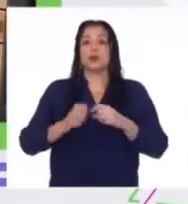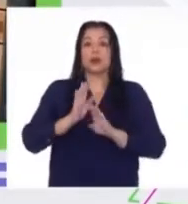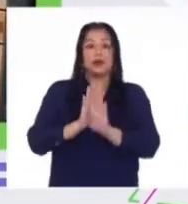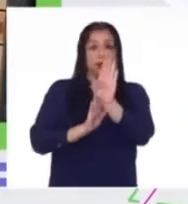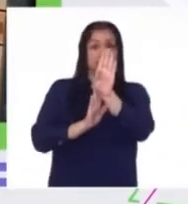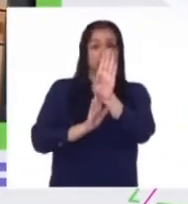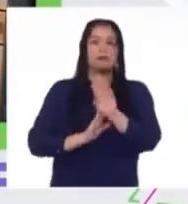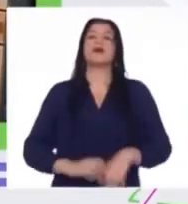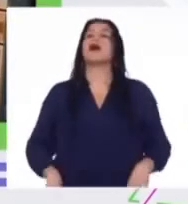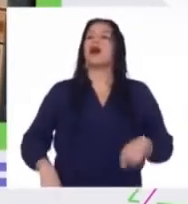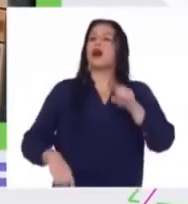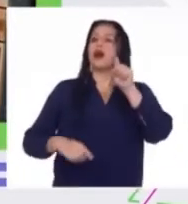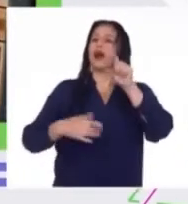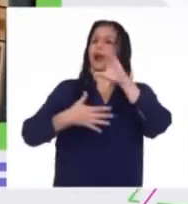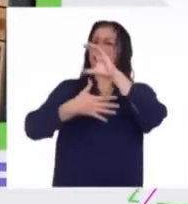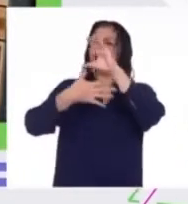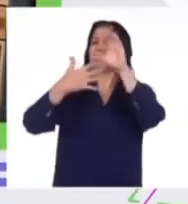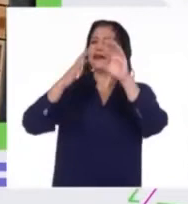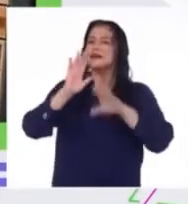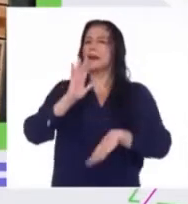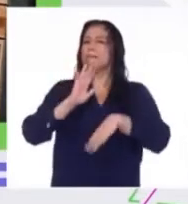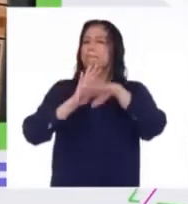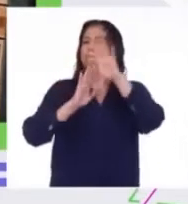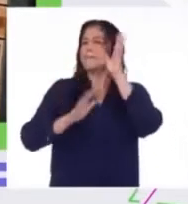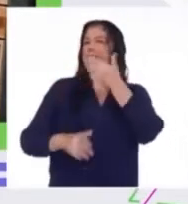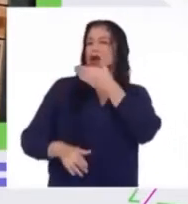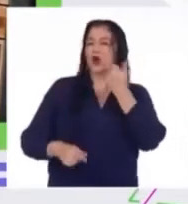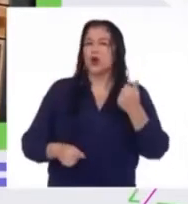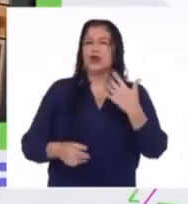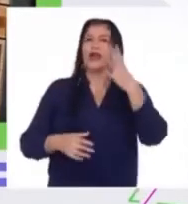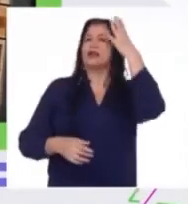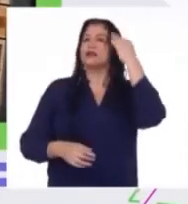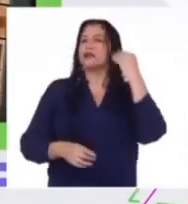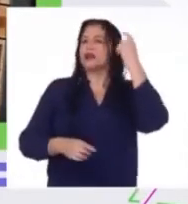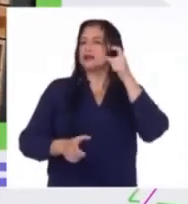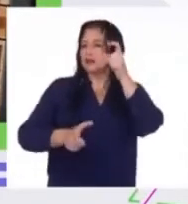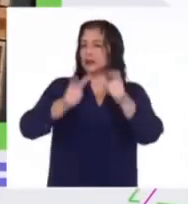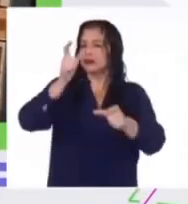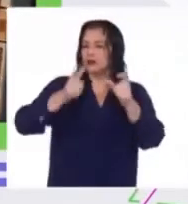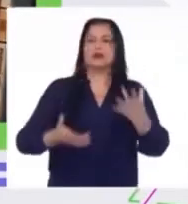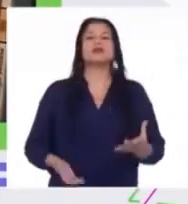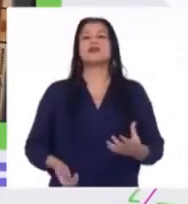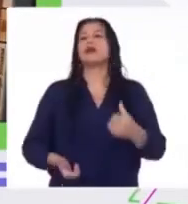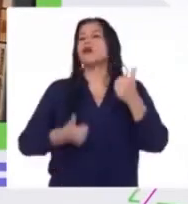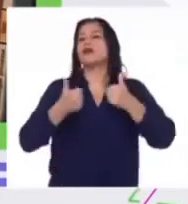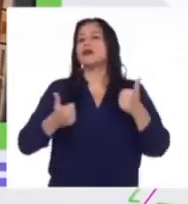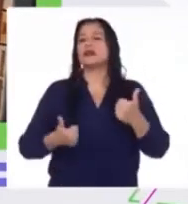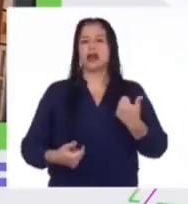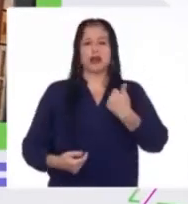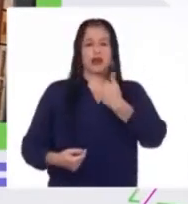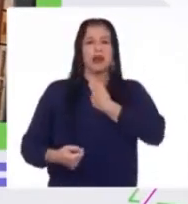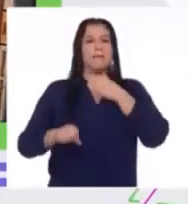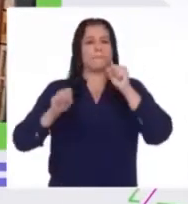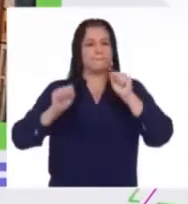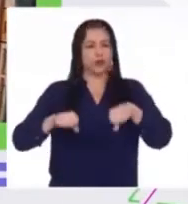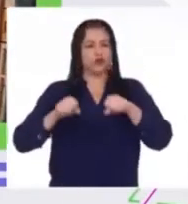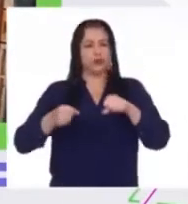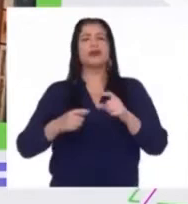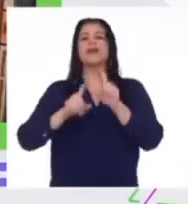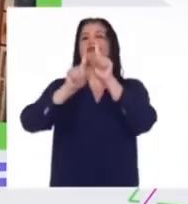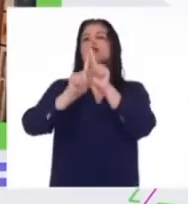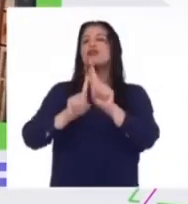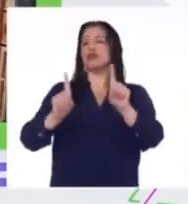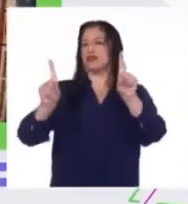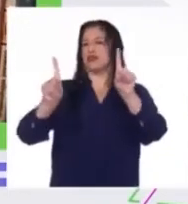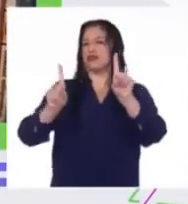Una de las características más enriquecedoras de nuestra experiencia como seres humanos es nuestra gran capacidad de ser diversos.